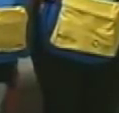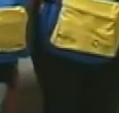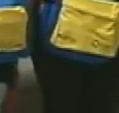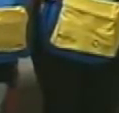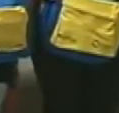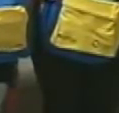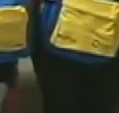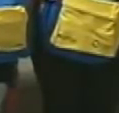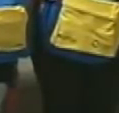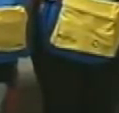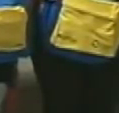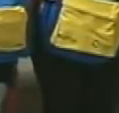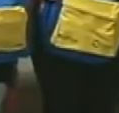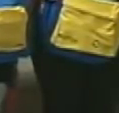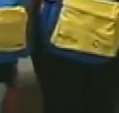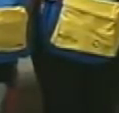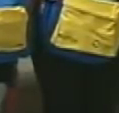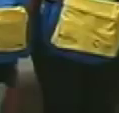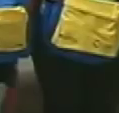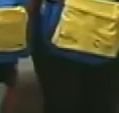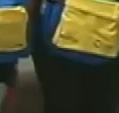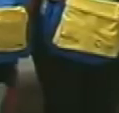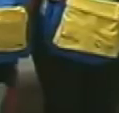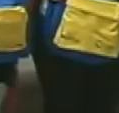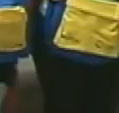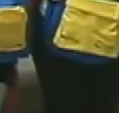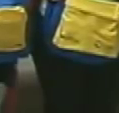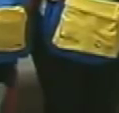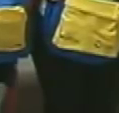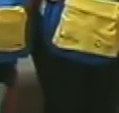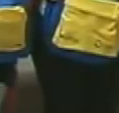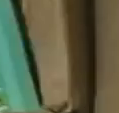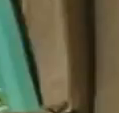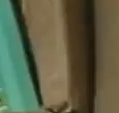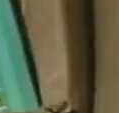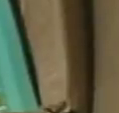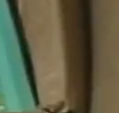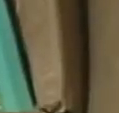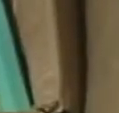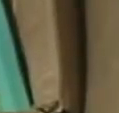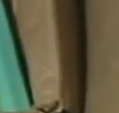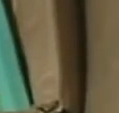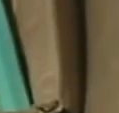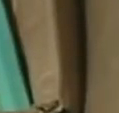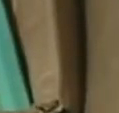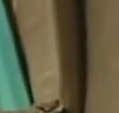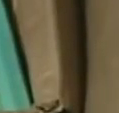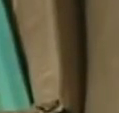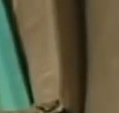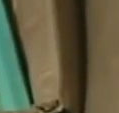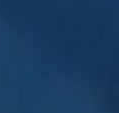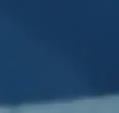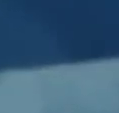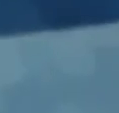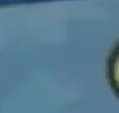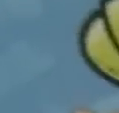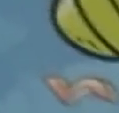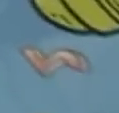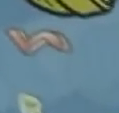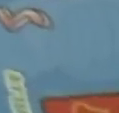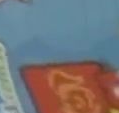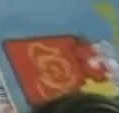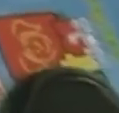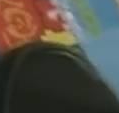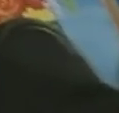nuestro ministro Aristóbulo Isturri y nuestro gobernador Héctor Rodríguez. Aquí en Miranda somos un solo gobierno y